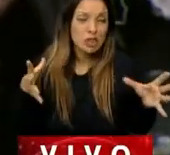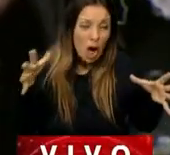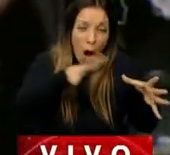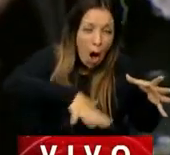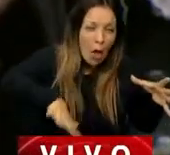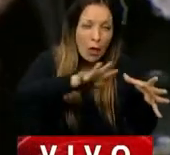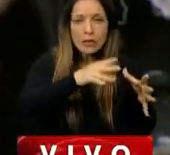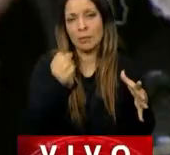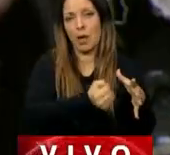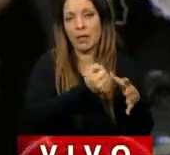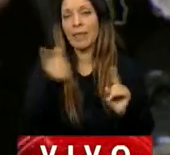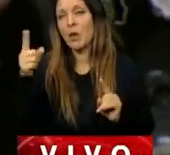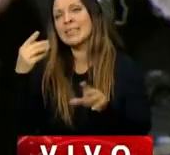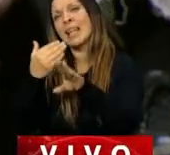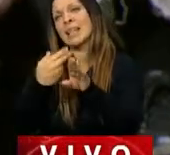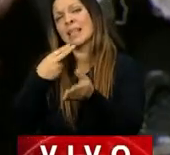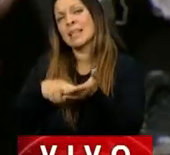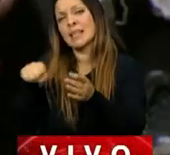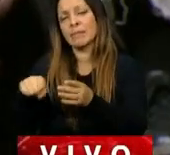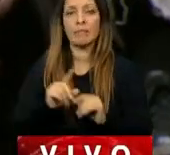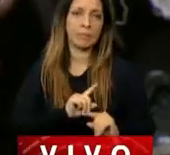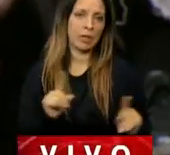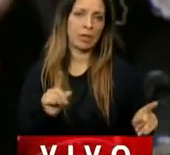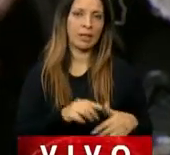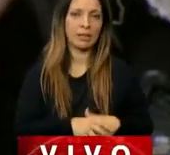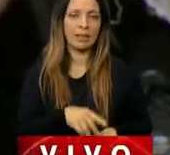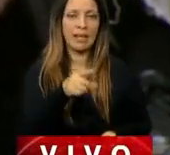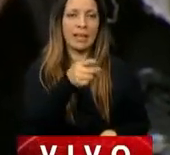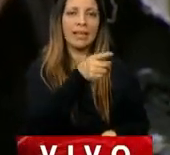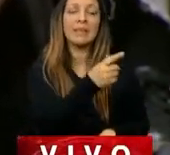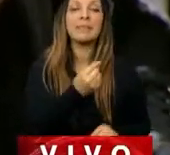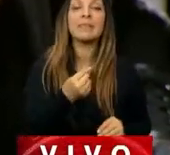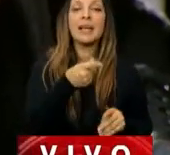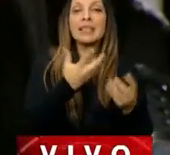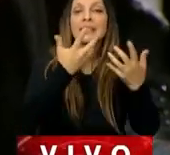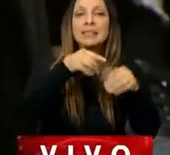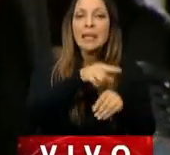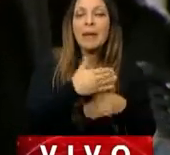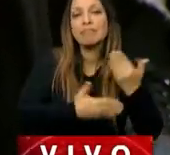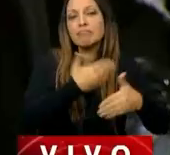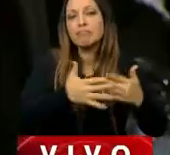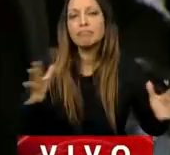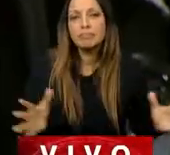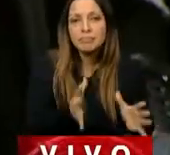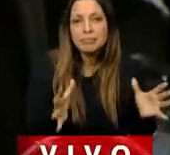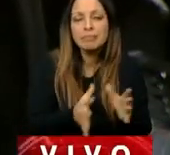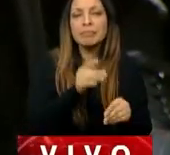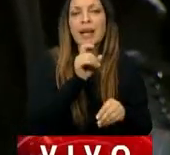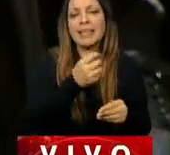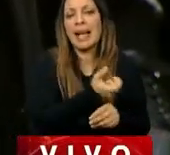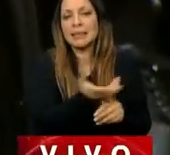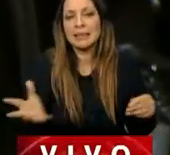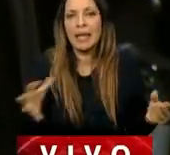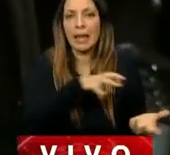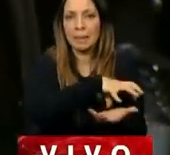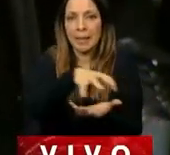incentivos fiscales. La clave ha sido este ecosistema que ha tratado de potenciar a toda esta cantidad de